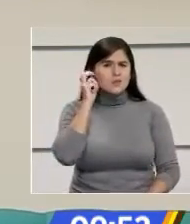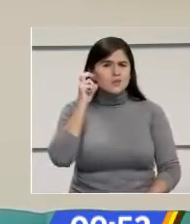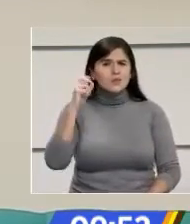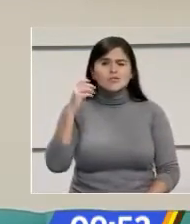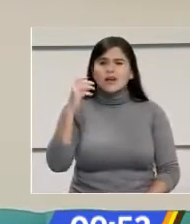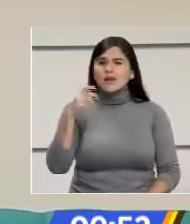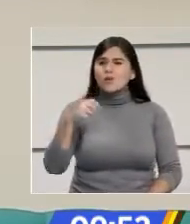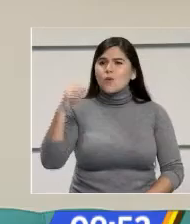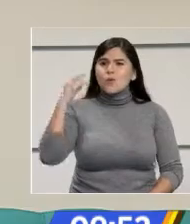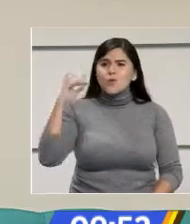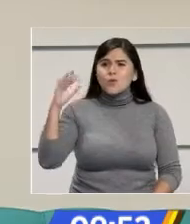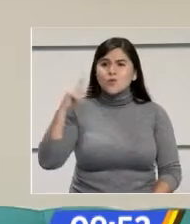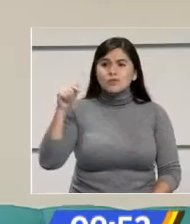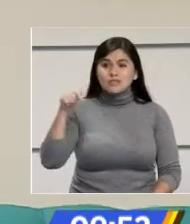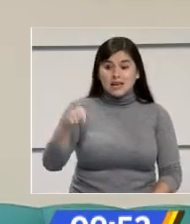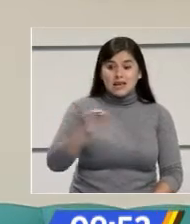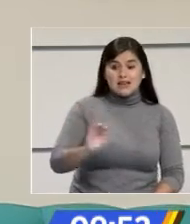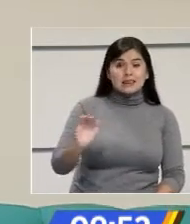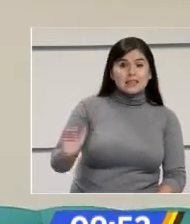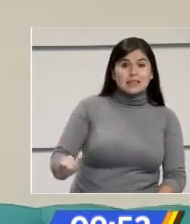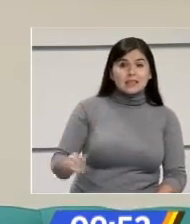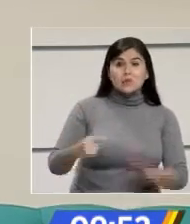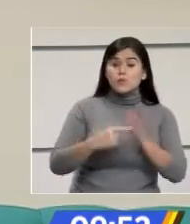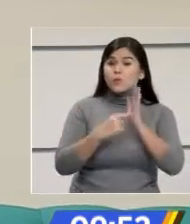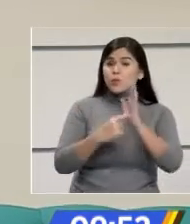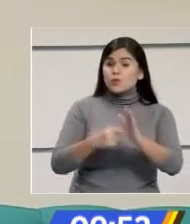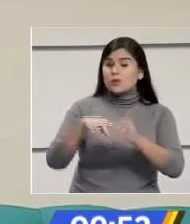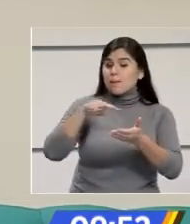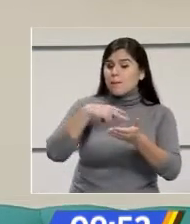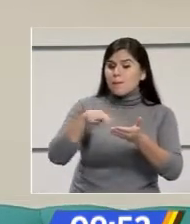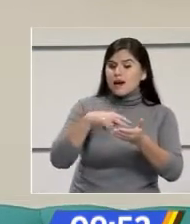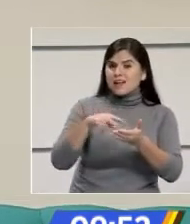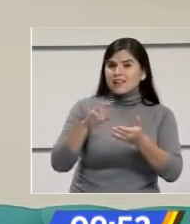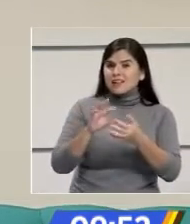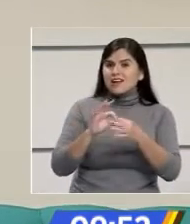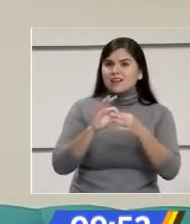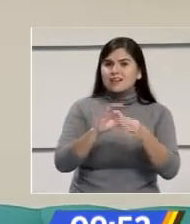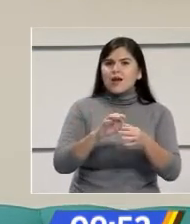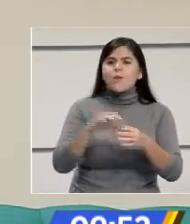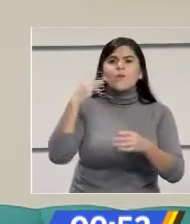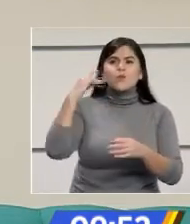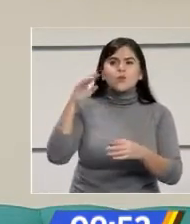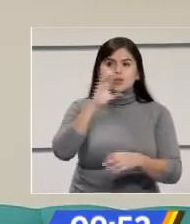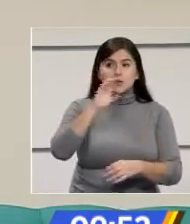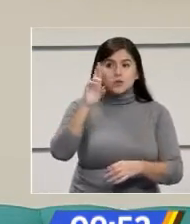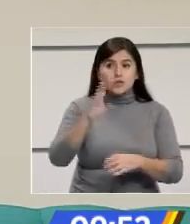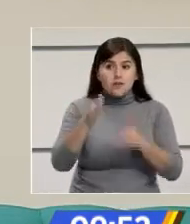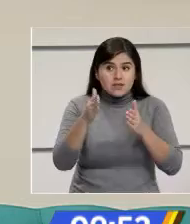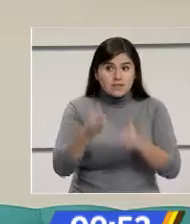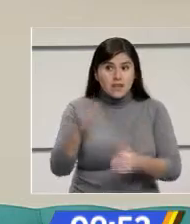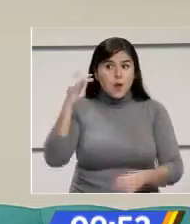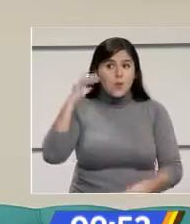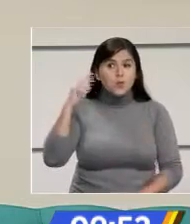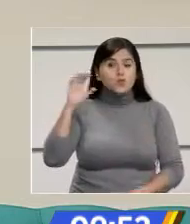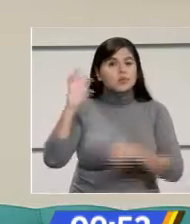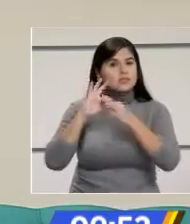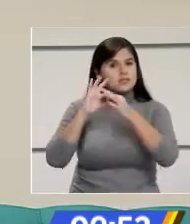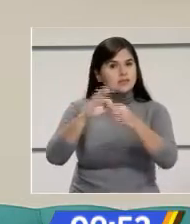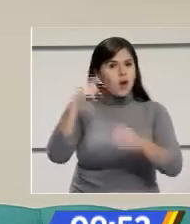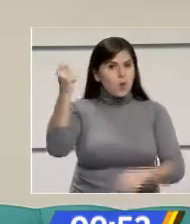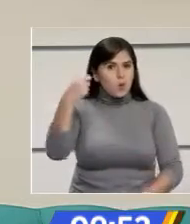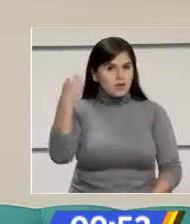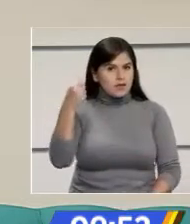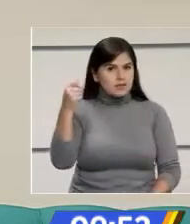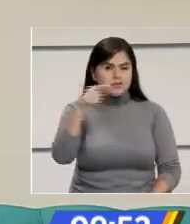eran niños mostrándonos cómo bailar este tipo de música costarricense, de música guanacasteca, y entonces, para que se den